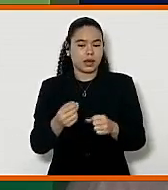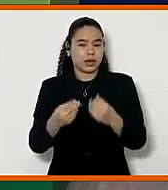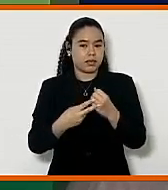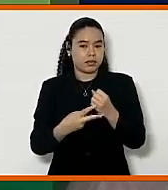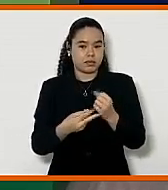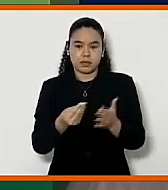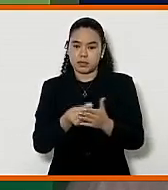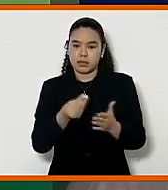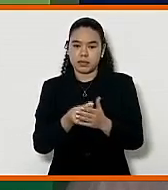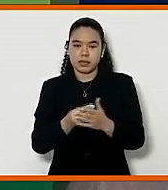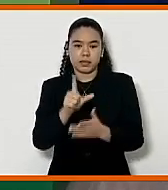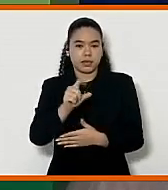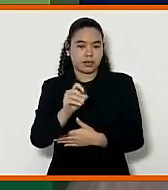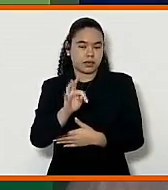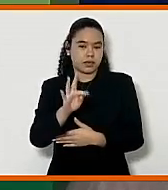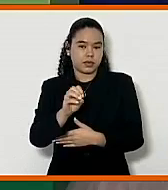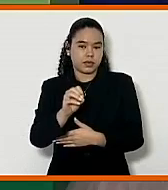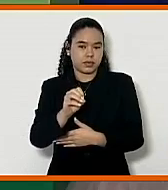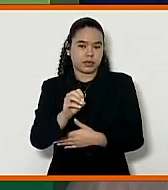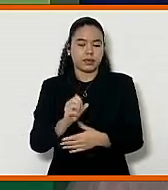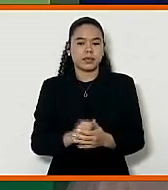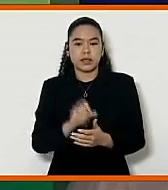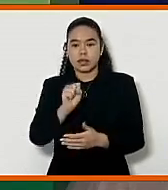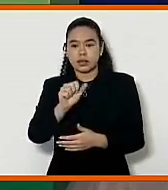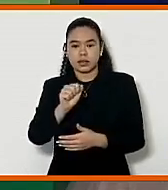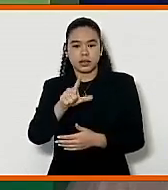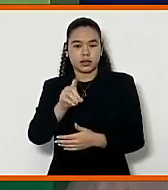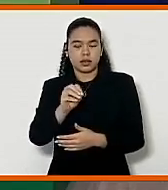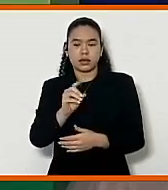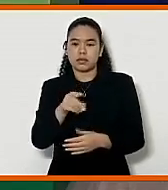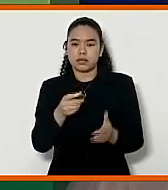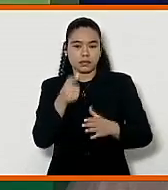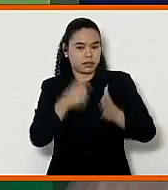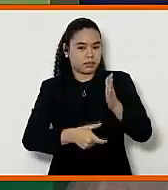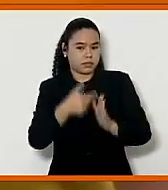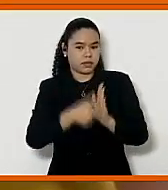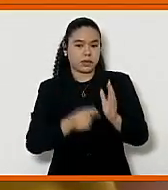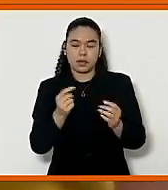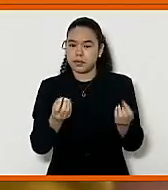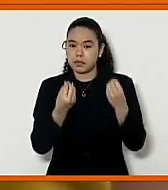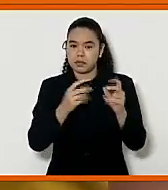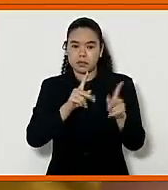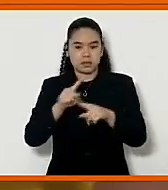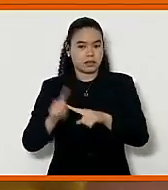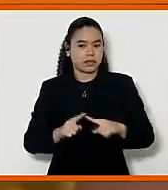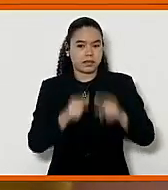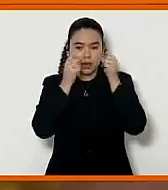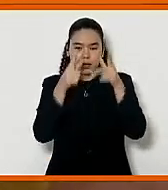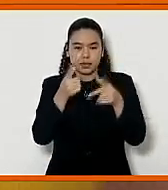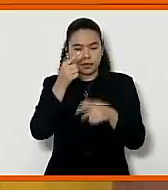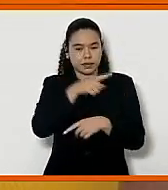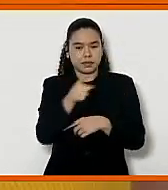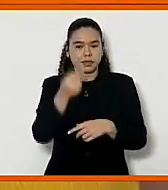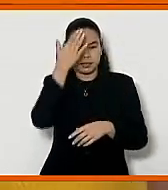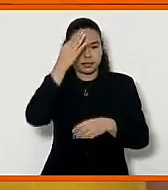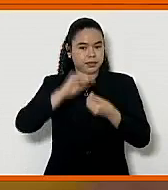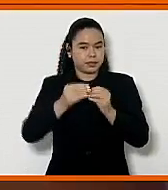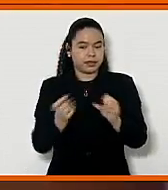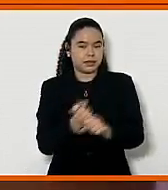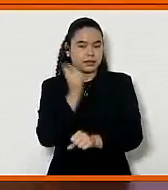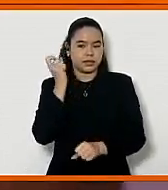Saldo, con tus tarjetas de crédito o débito. Tenemos muchas sorpresas para vos. Vamos a conocer el primer número. Y este es el